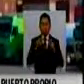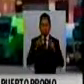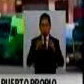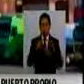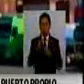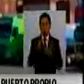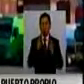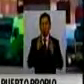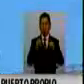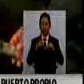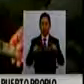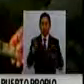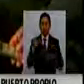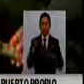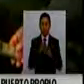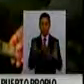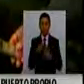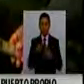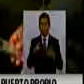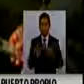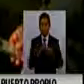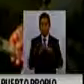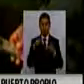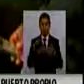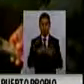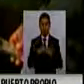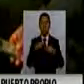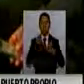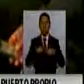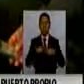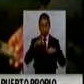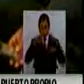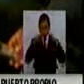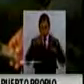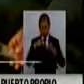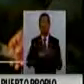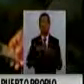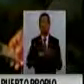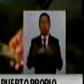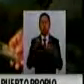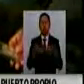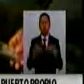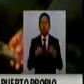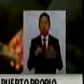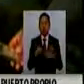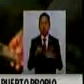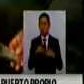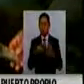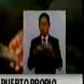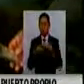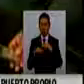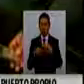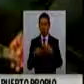una salida soberana al mar. Ese impacto, dependiendo del análisis que se haga, puede estar en un mínimo de